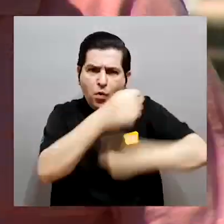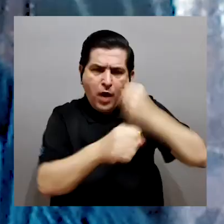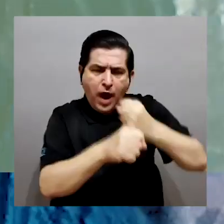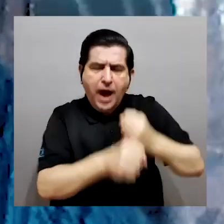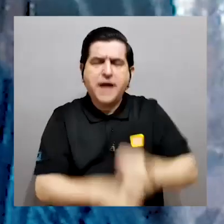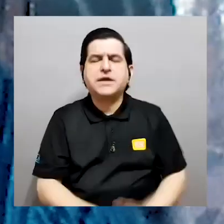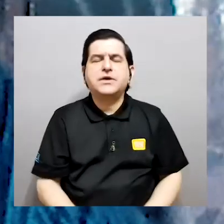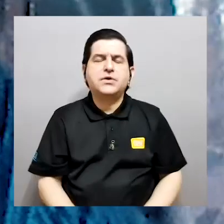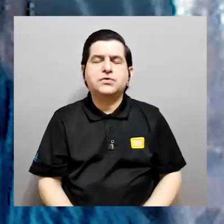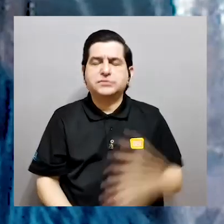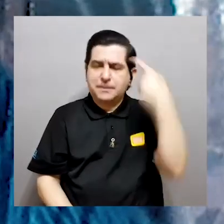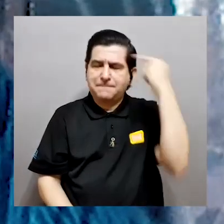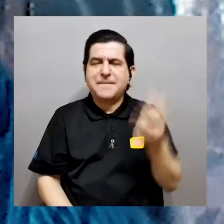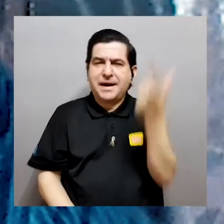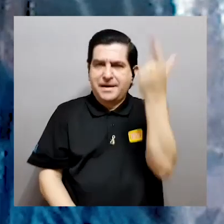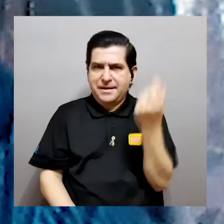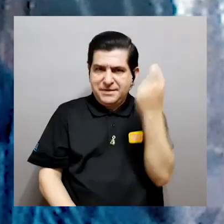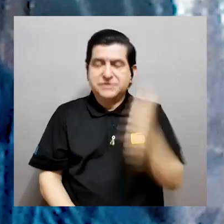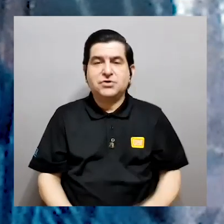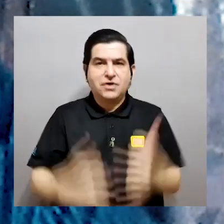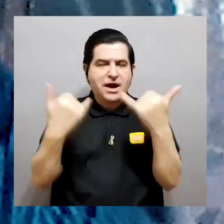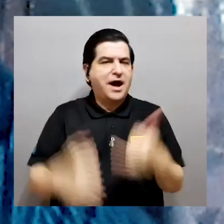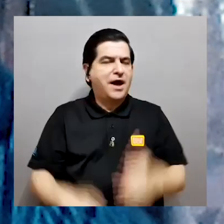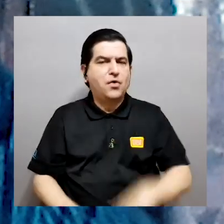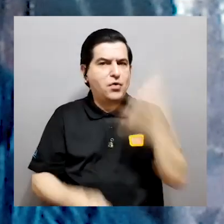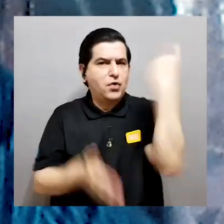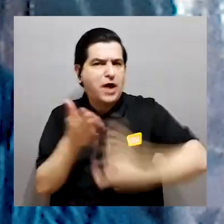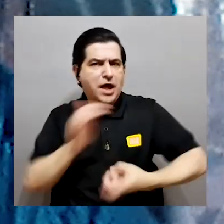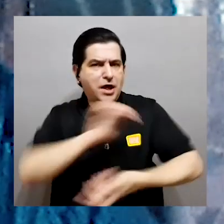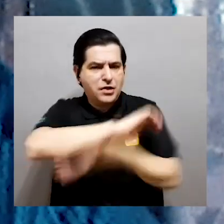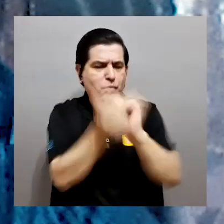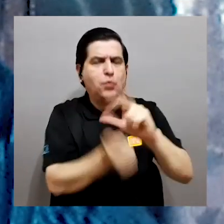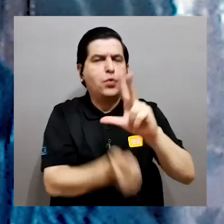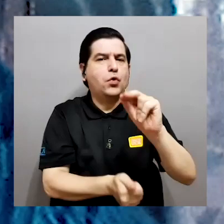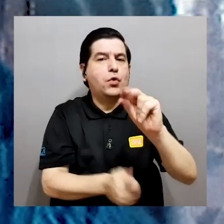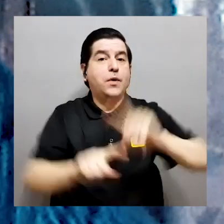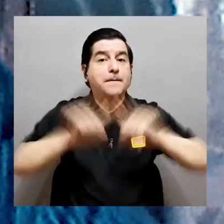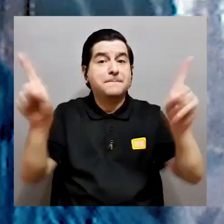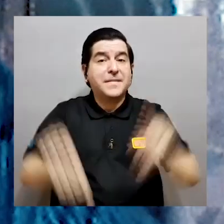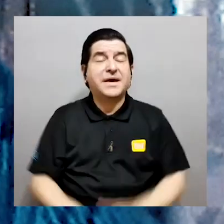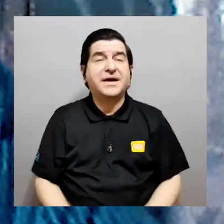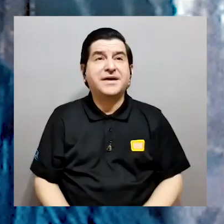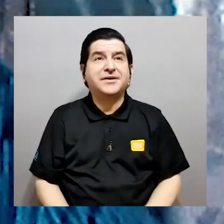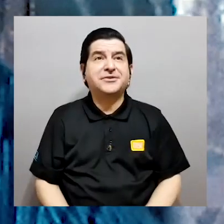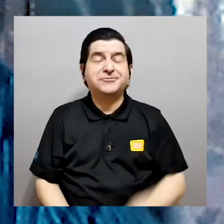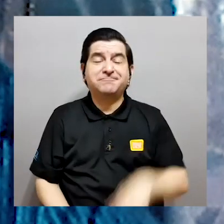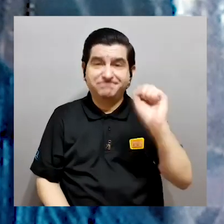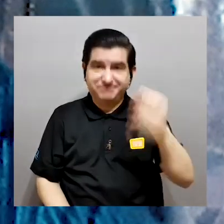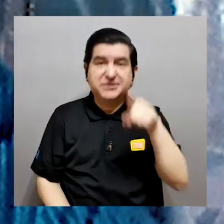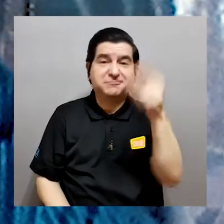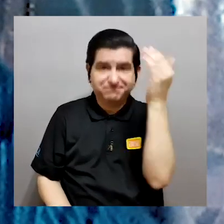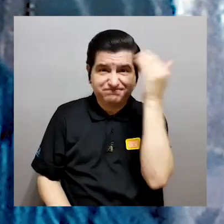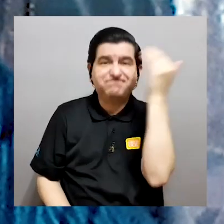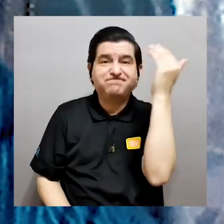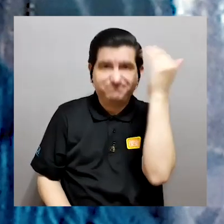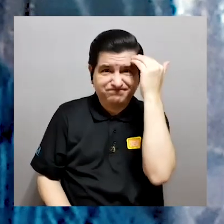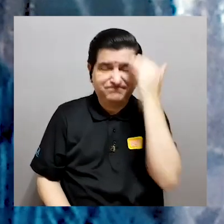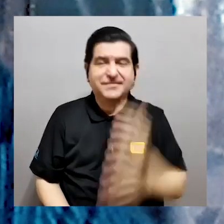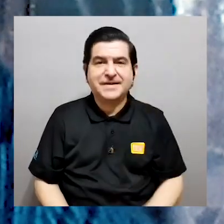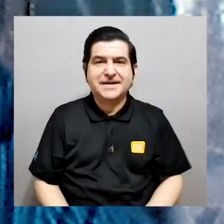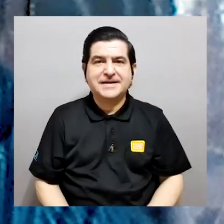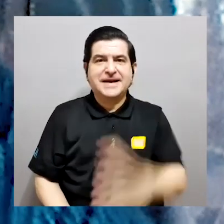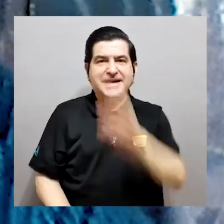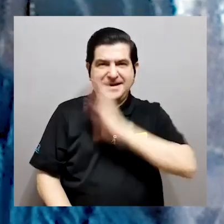de retiro, hoy no sería tan duro el cambio. Entonces sí, de alguna manera, y es muy propio, usted lo conoce,